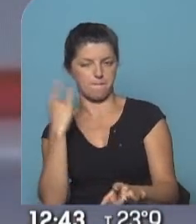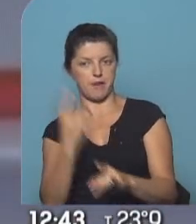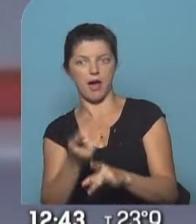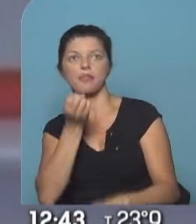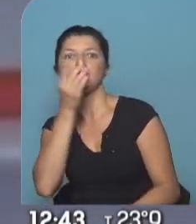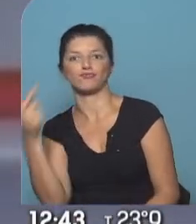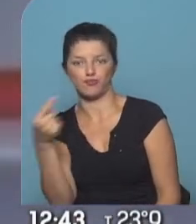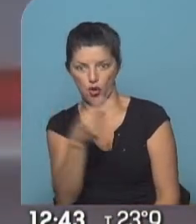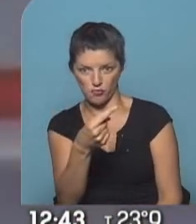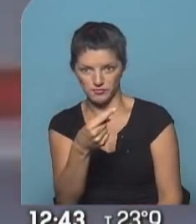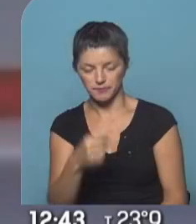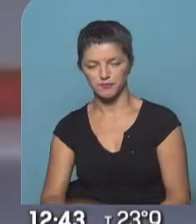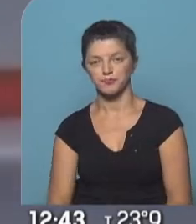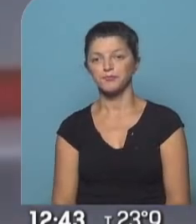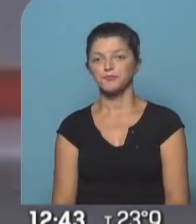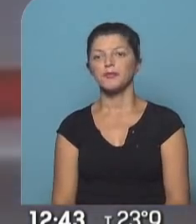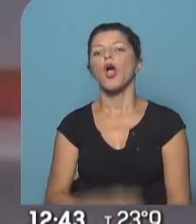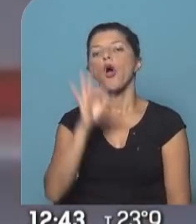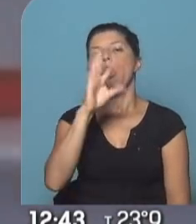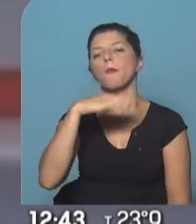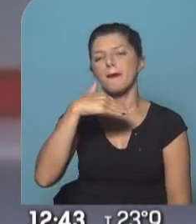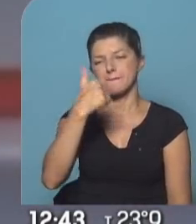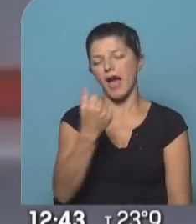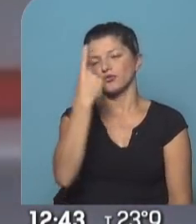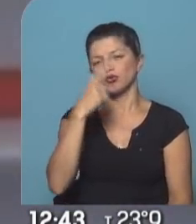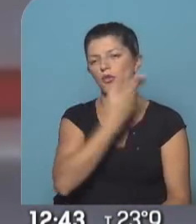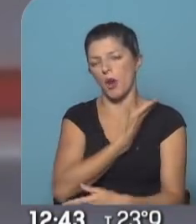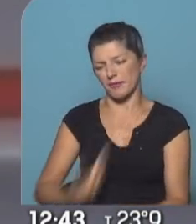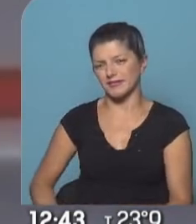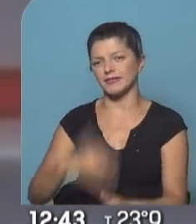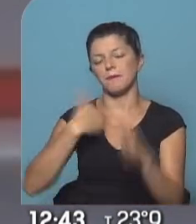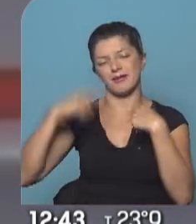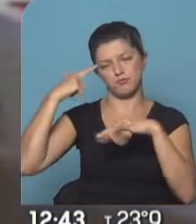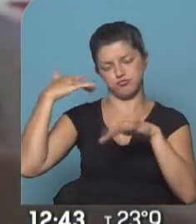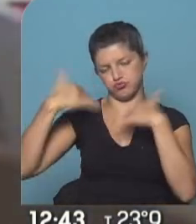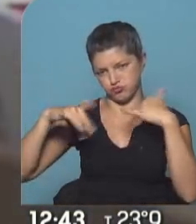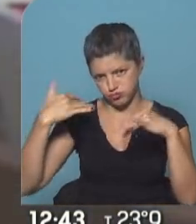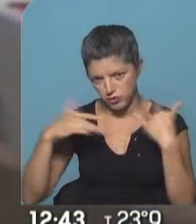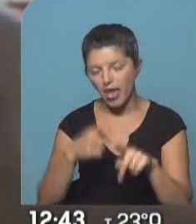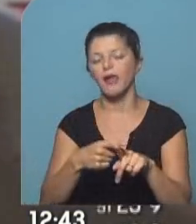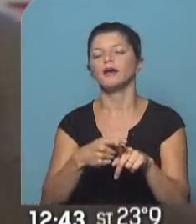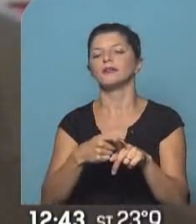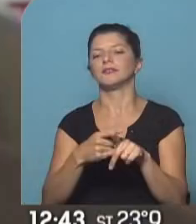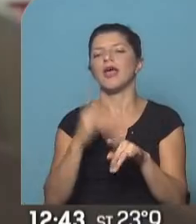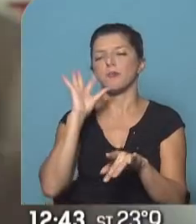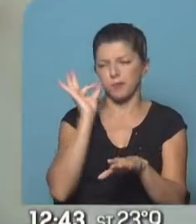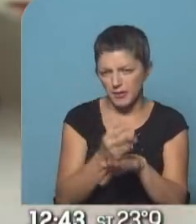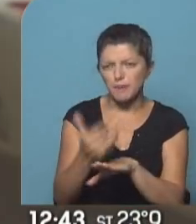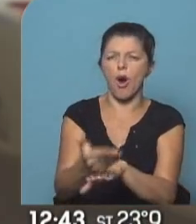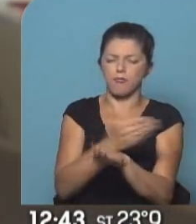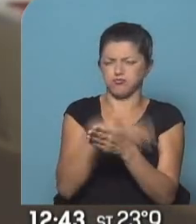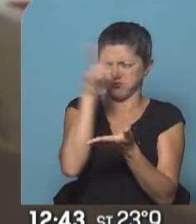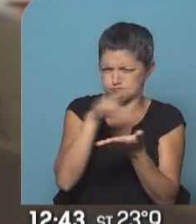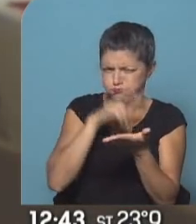Obama con todo fue uno de los presidentes más intelectuales que tuvo Estados Unidos en ese sentido. No sorprende que haya leído, no sorprende que se haya preocupado por